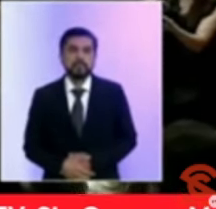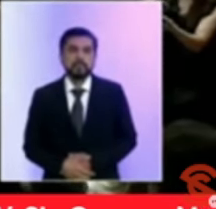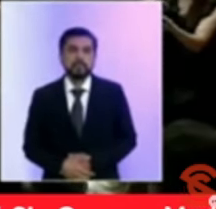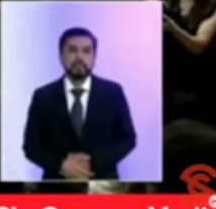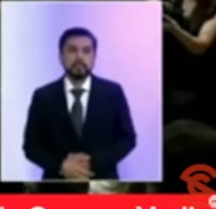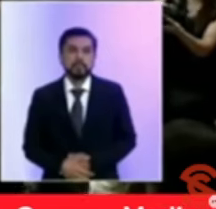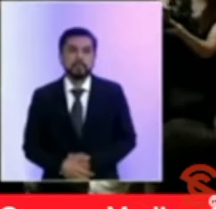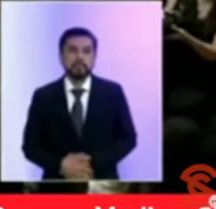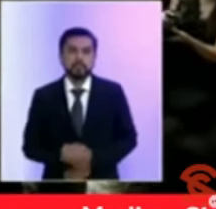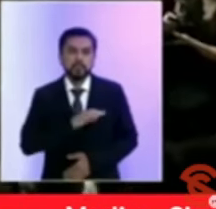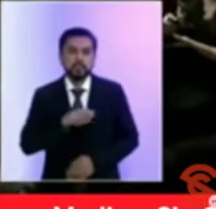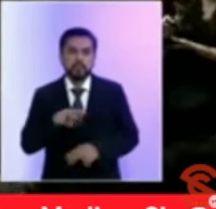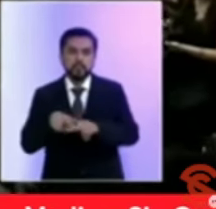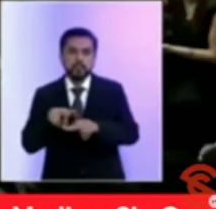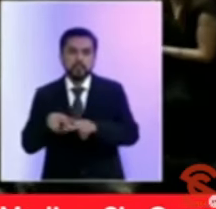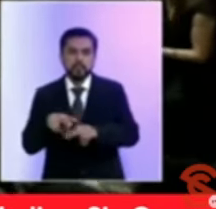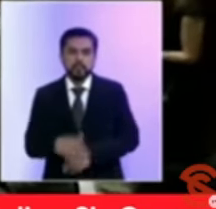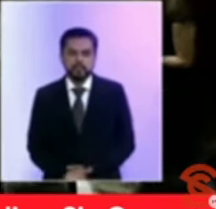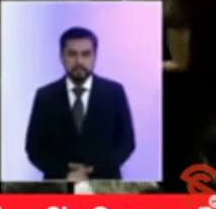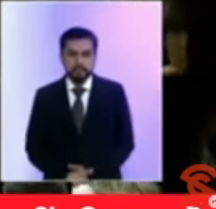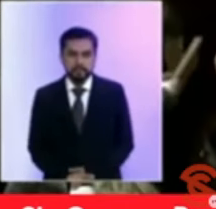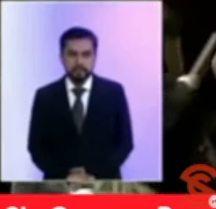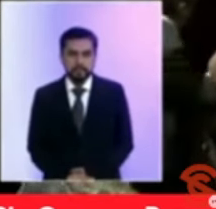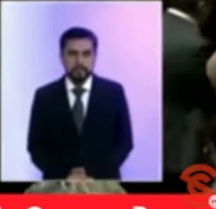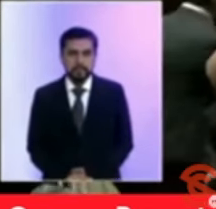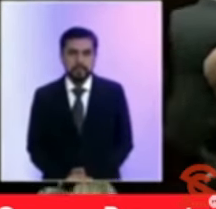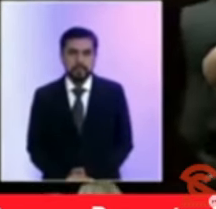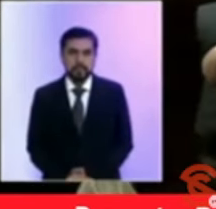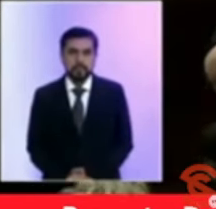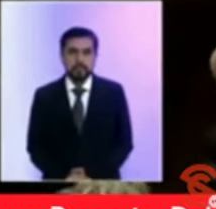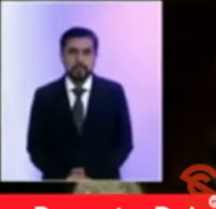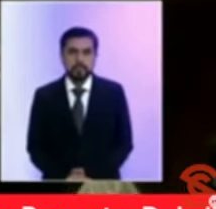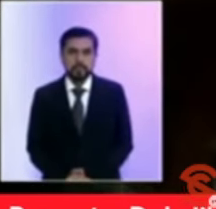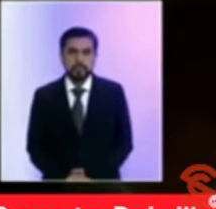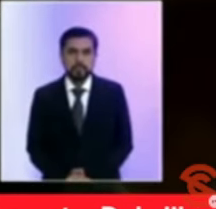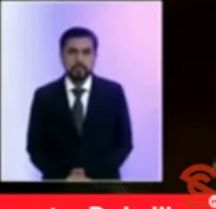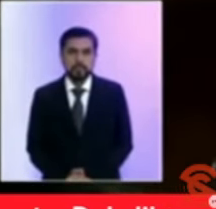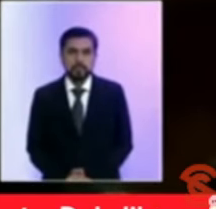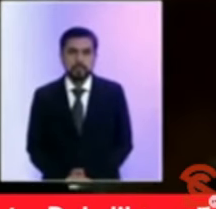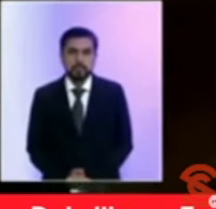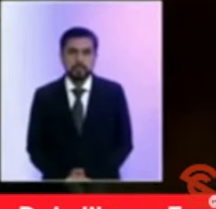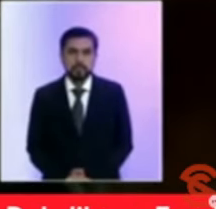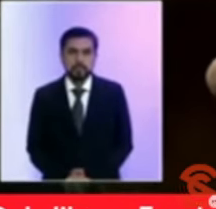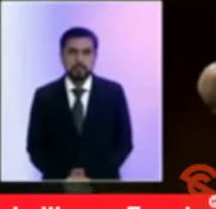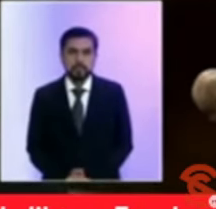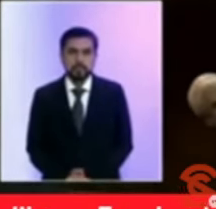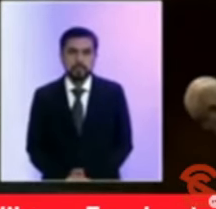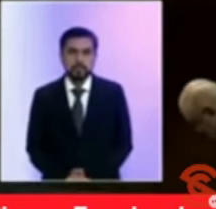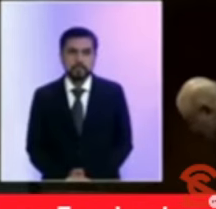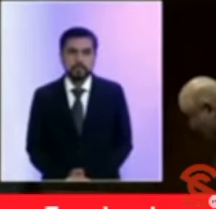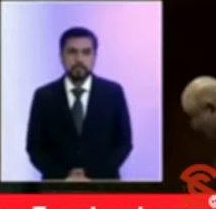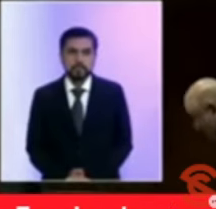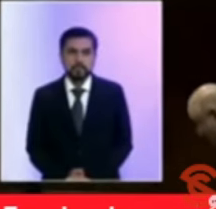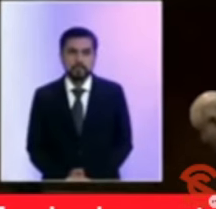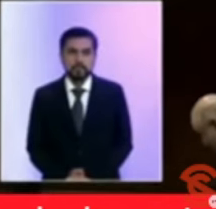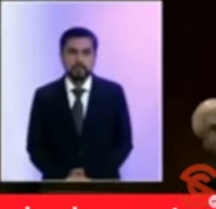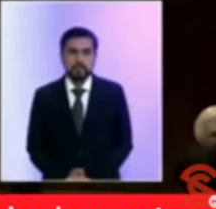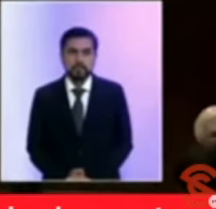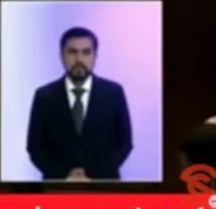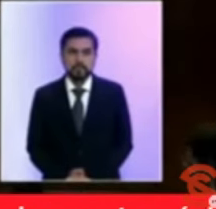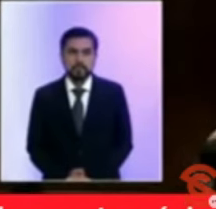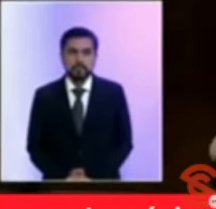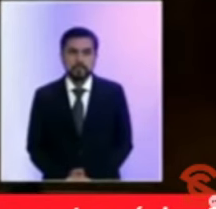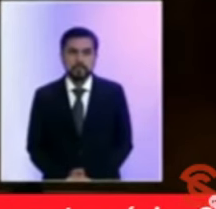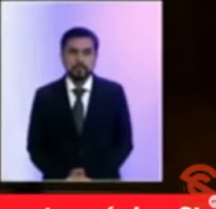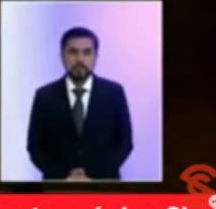debo de decir que ha sido un extenso y emotivo discurso el de la magistrada